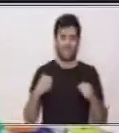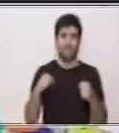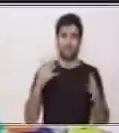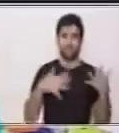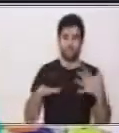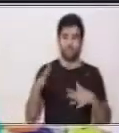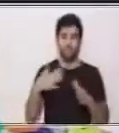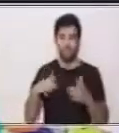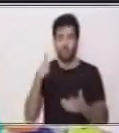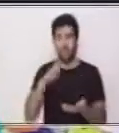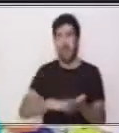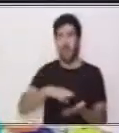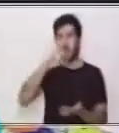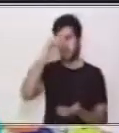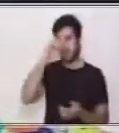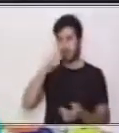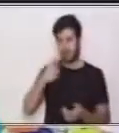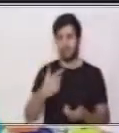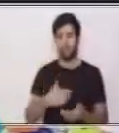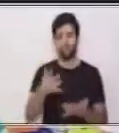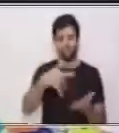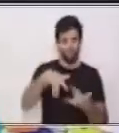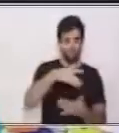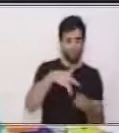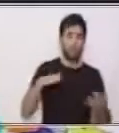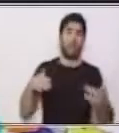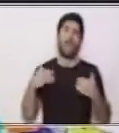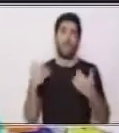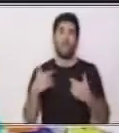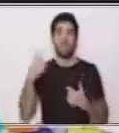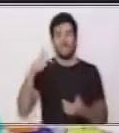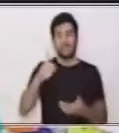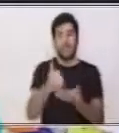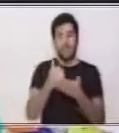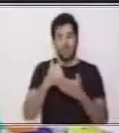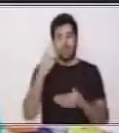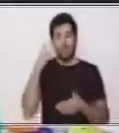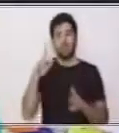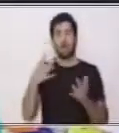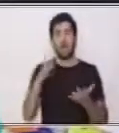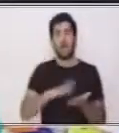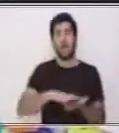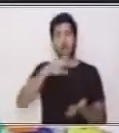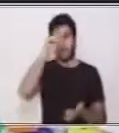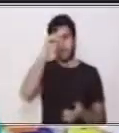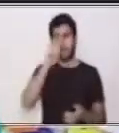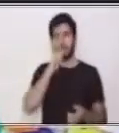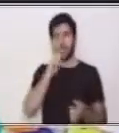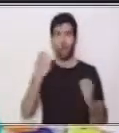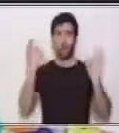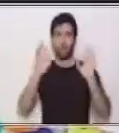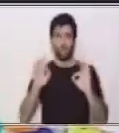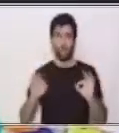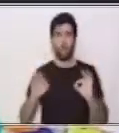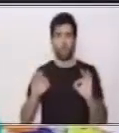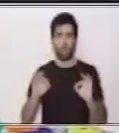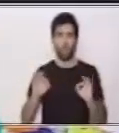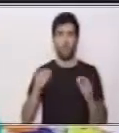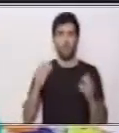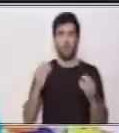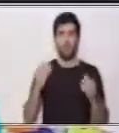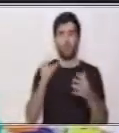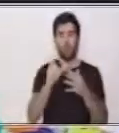que divertirte. Así que los juegos te van a servir para que aprendas muchas cosas